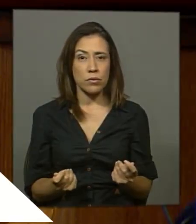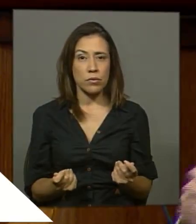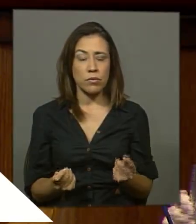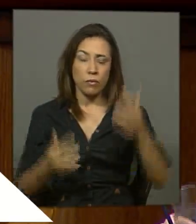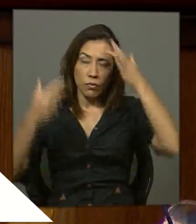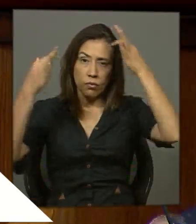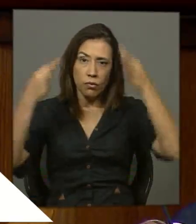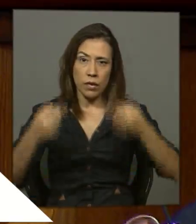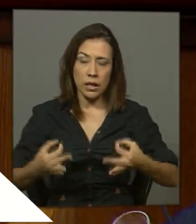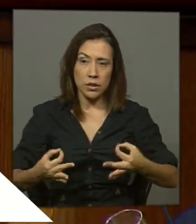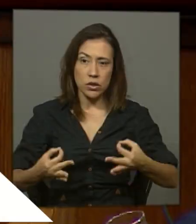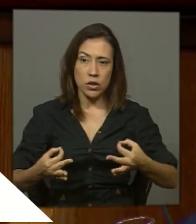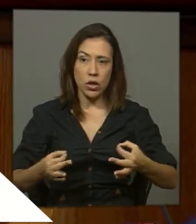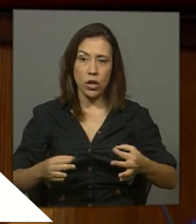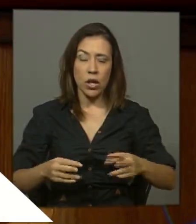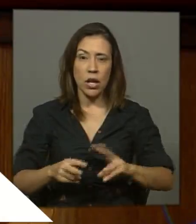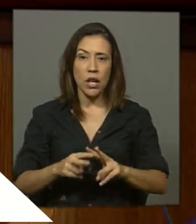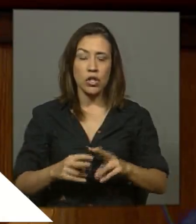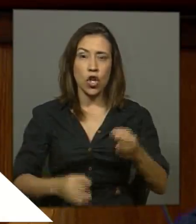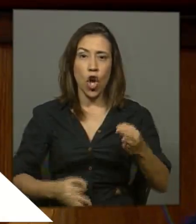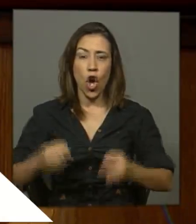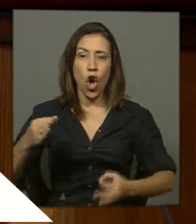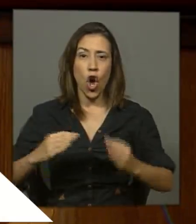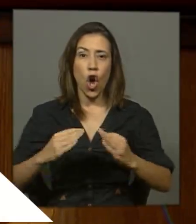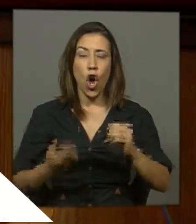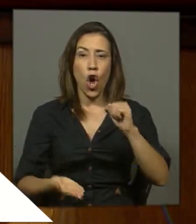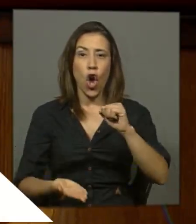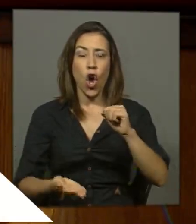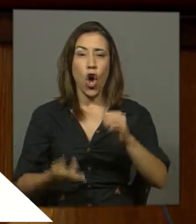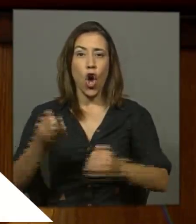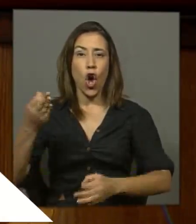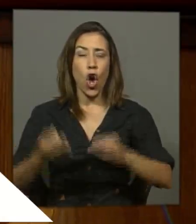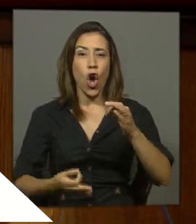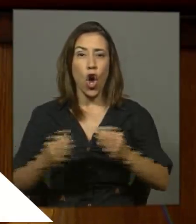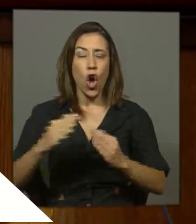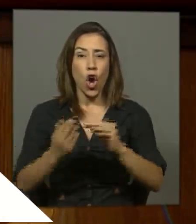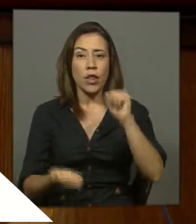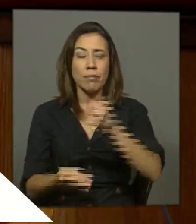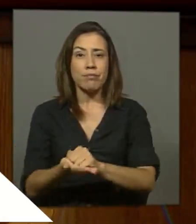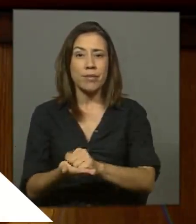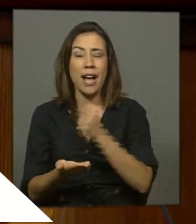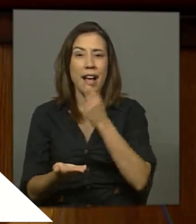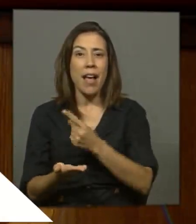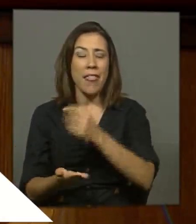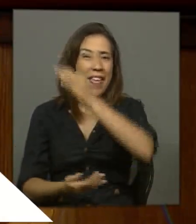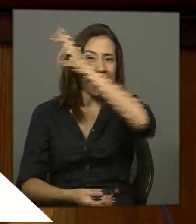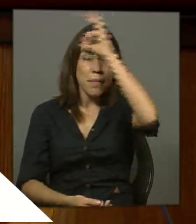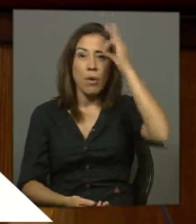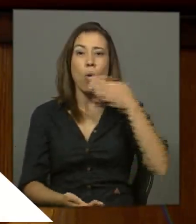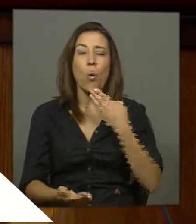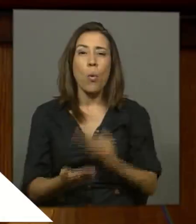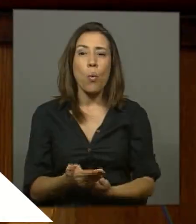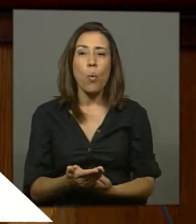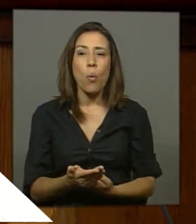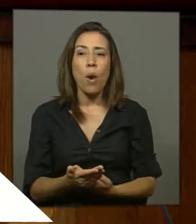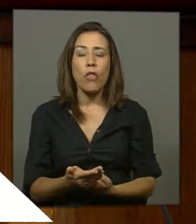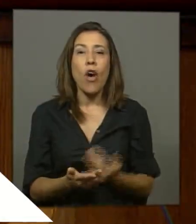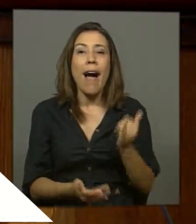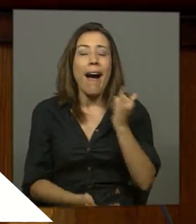decisión que había adoptado la corte de de apelaciones de temuco cuando